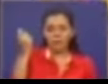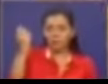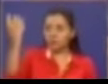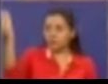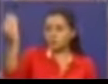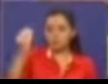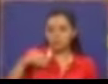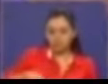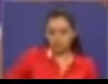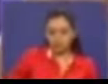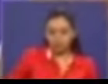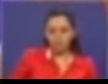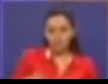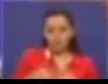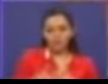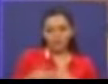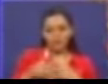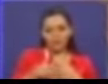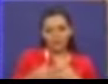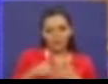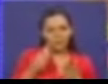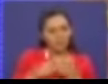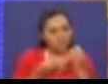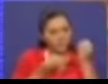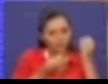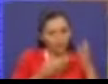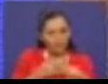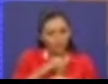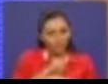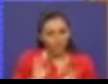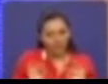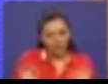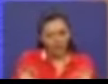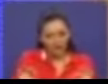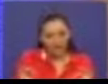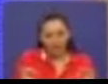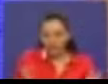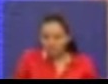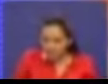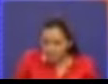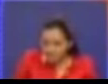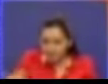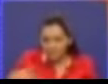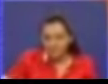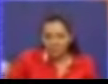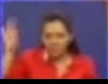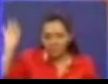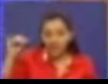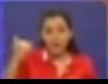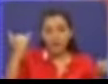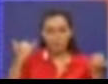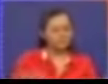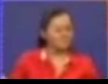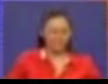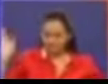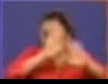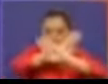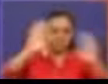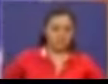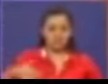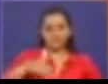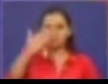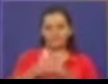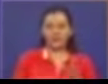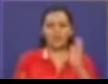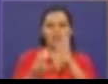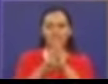a la embajada y no rendía cuentas a nadie, hacía lo que le daba la gana. Ahora, con la Ley de Seguridad Nacional, controla a